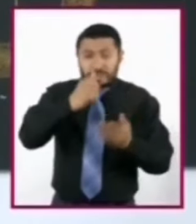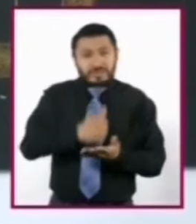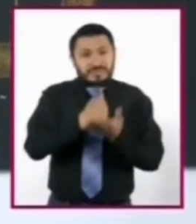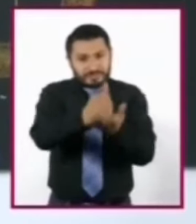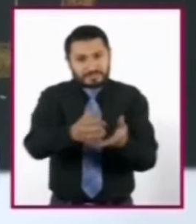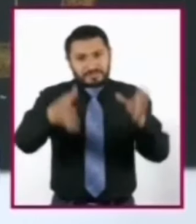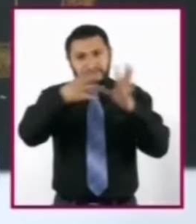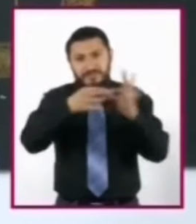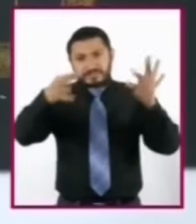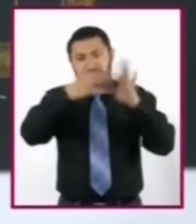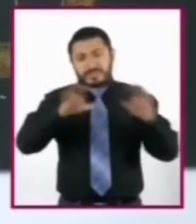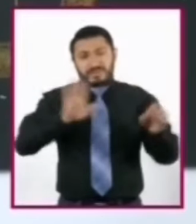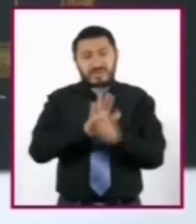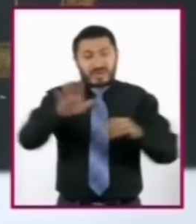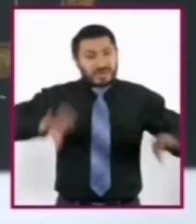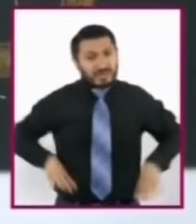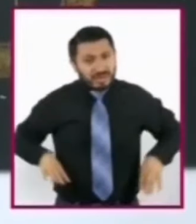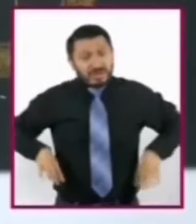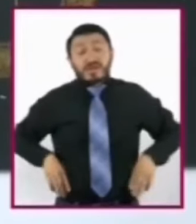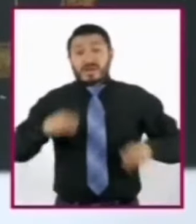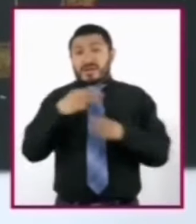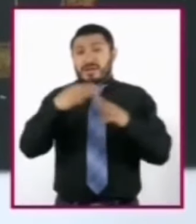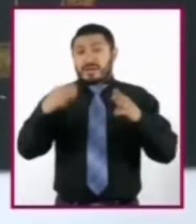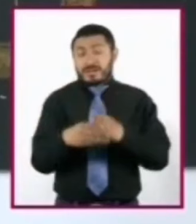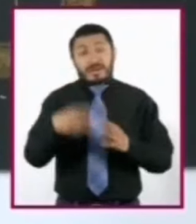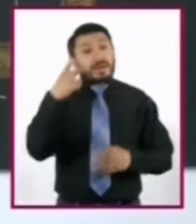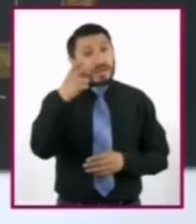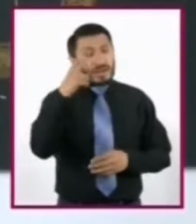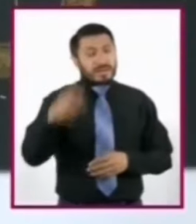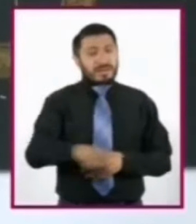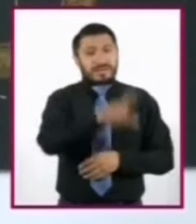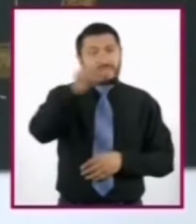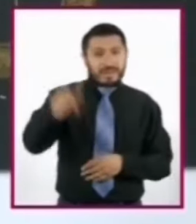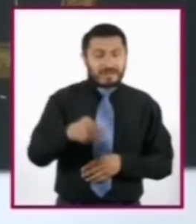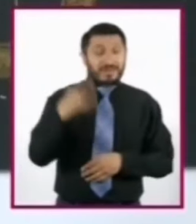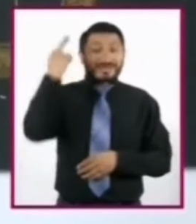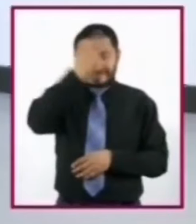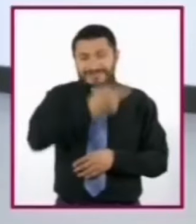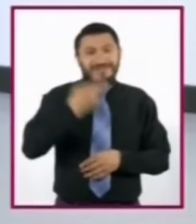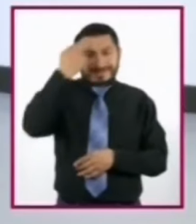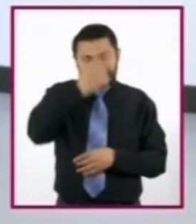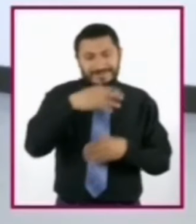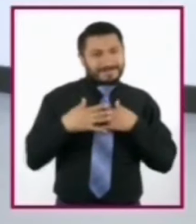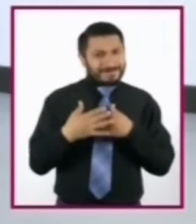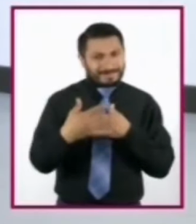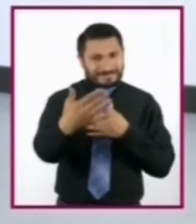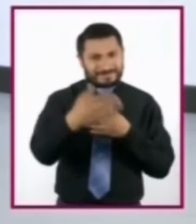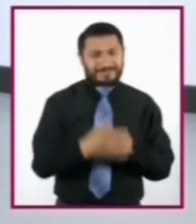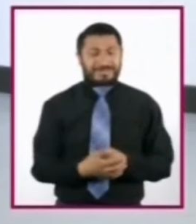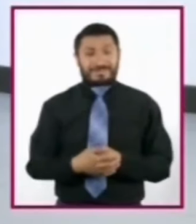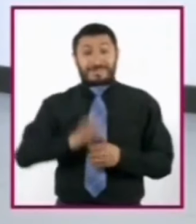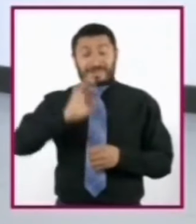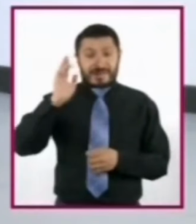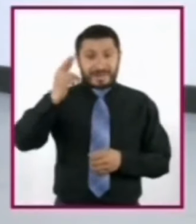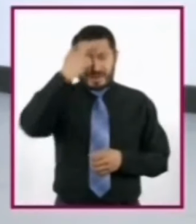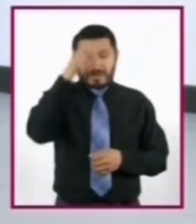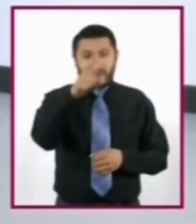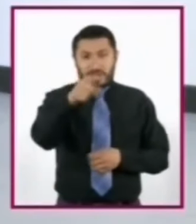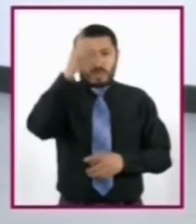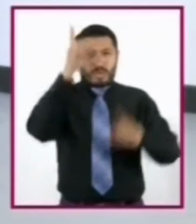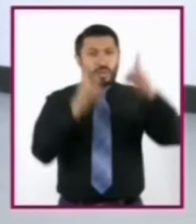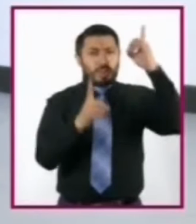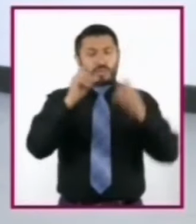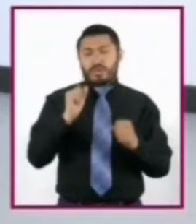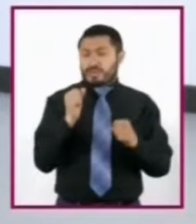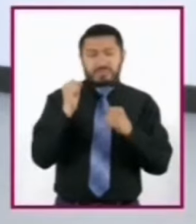las características de la materia, pero eso lo revisaremos en las siguientes sesiones. No olviden que si tienen dudas o